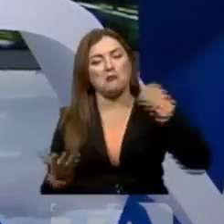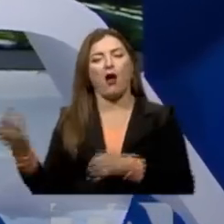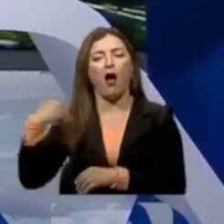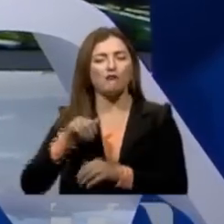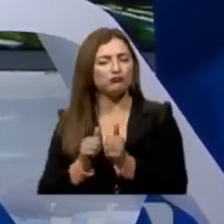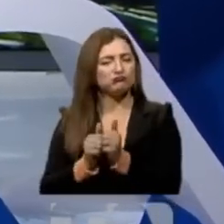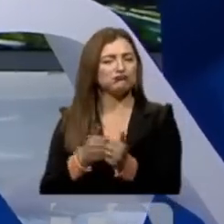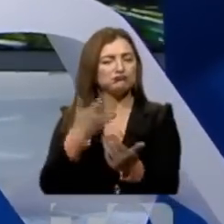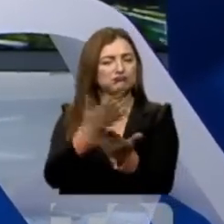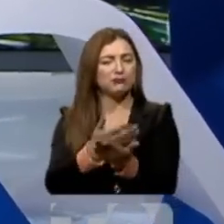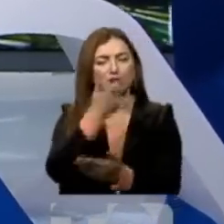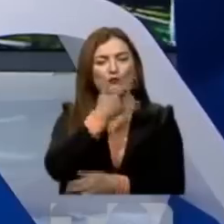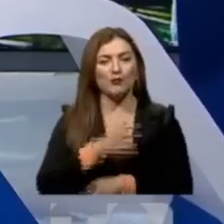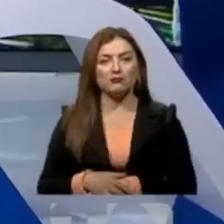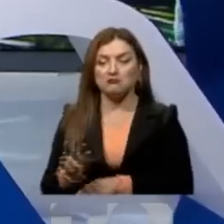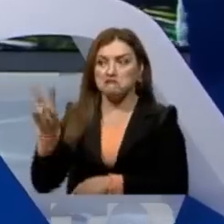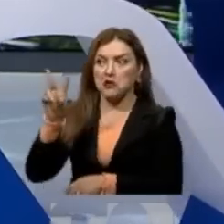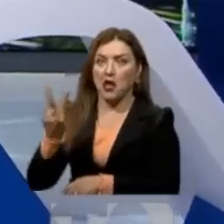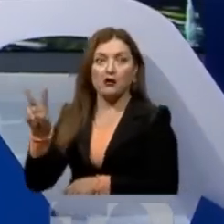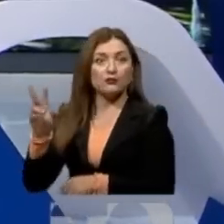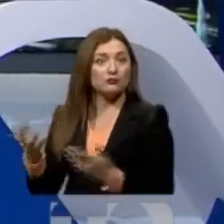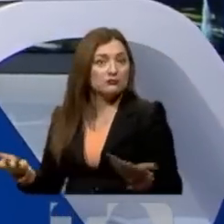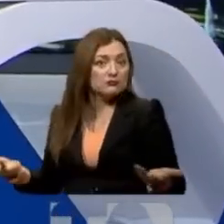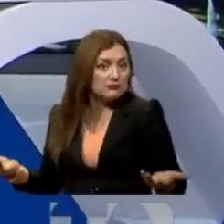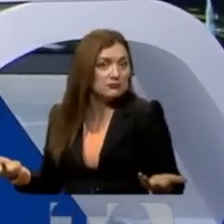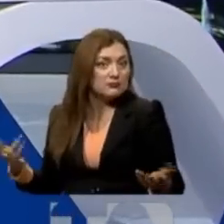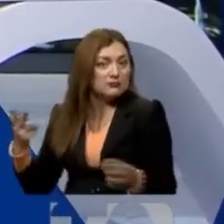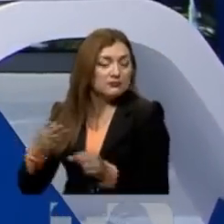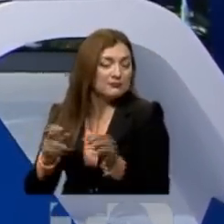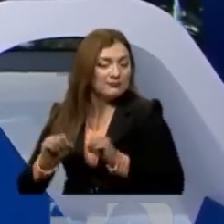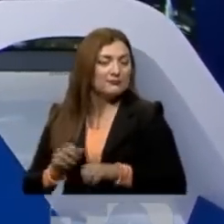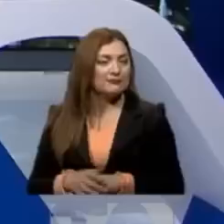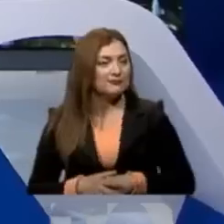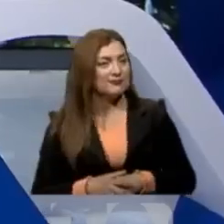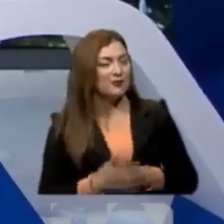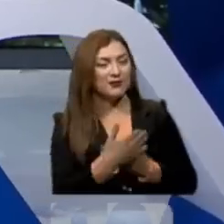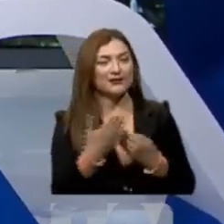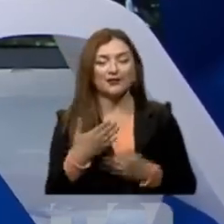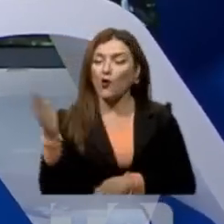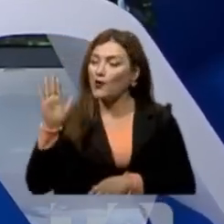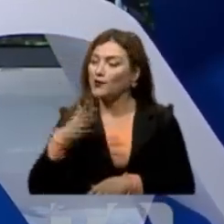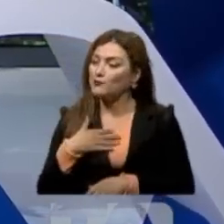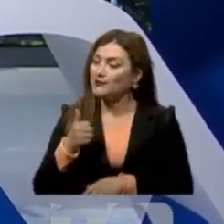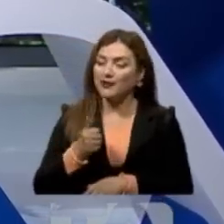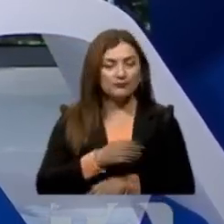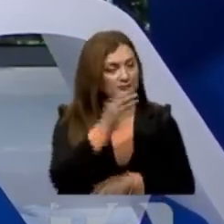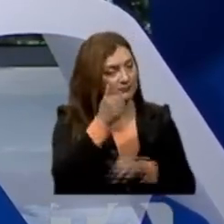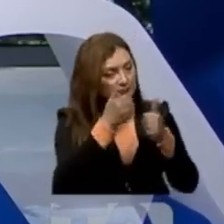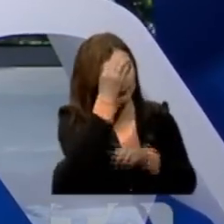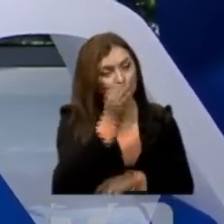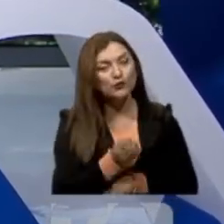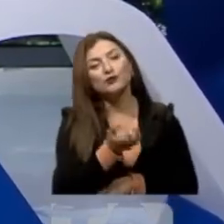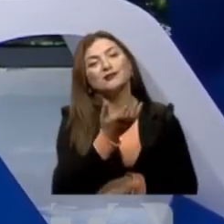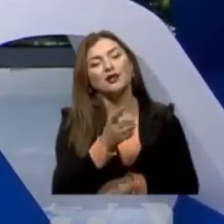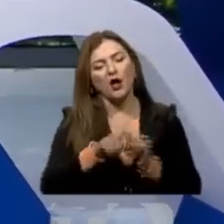sumarnos. Hoy es viernes. Es viernes. Ah, si buena, no invitación. Buena invitación. A ver, Tito, ¿cómo le va? Bien, bien, buenos días, compañeros. Usted no come cubi,